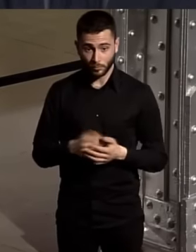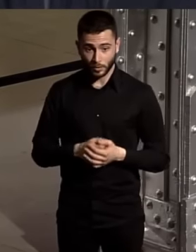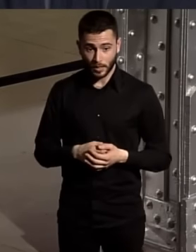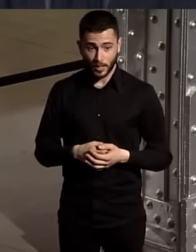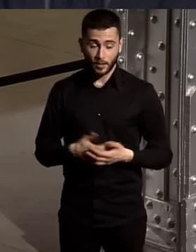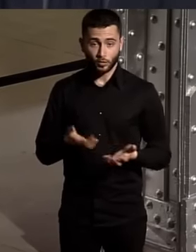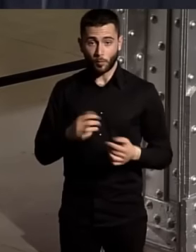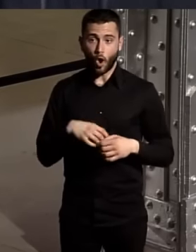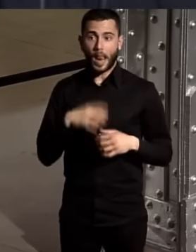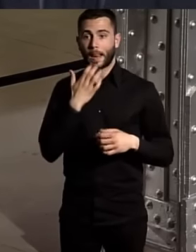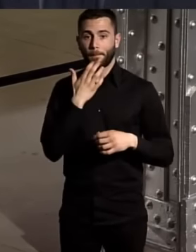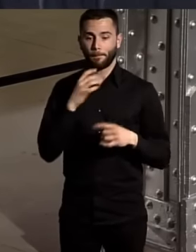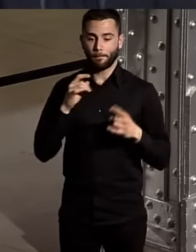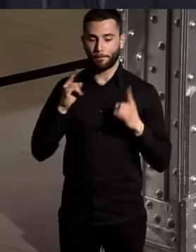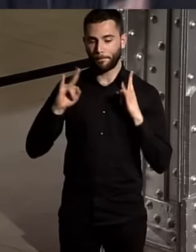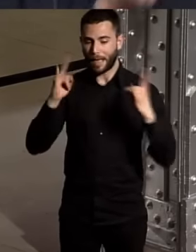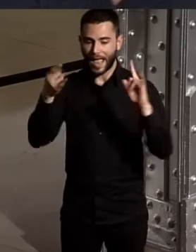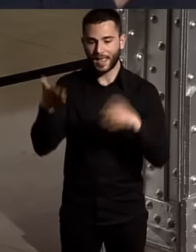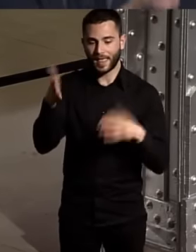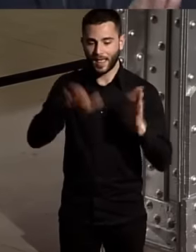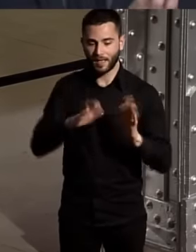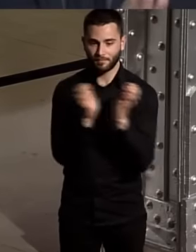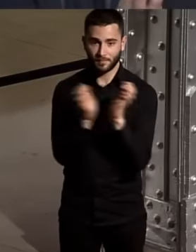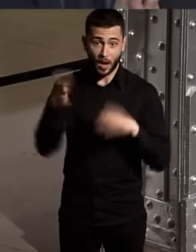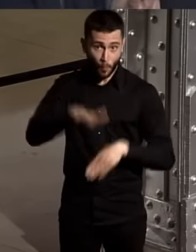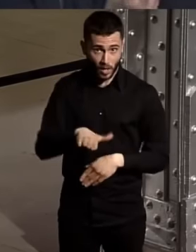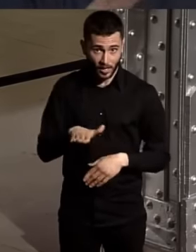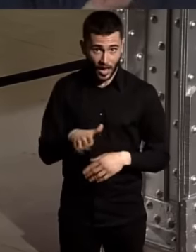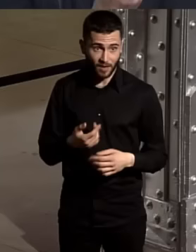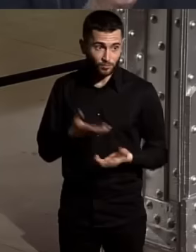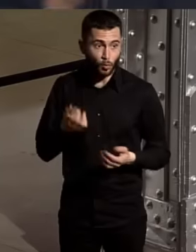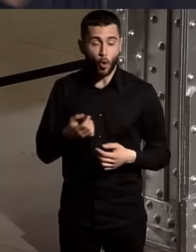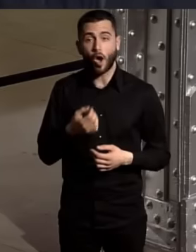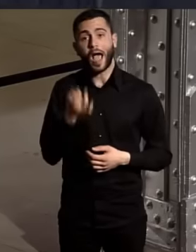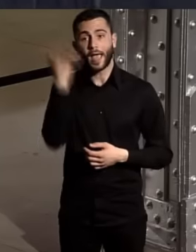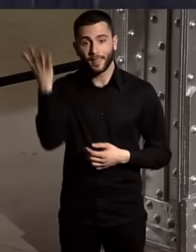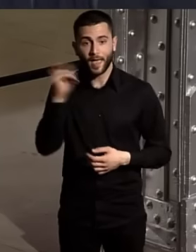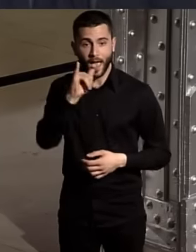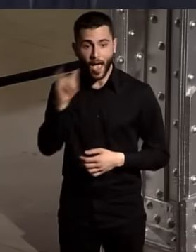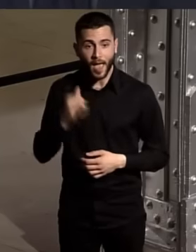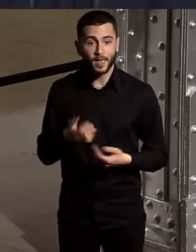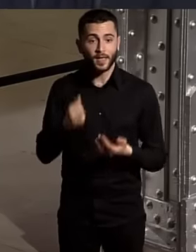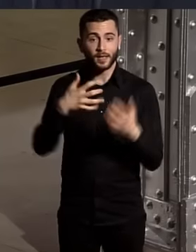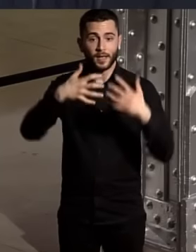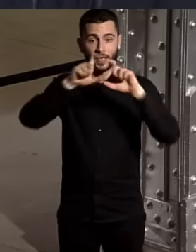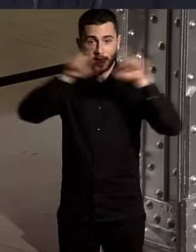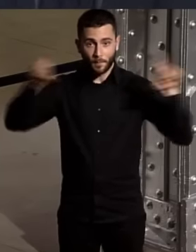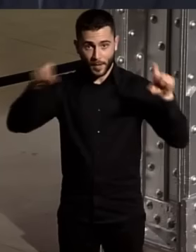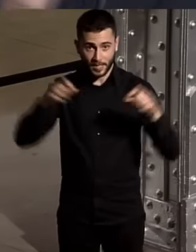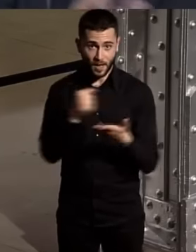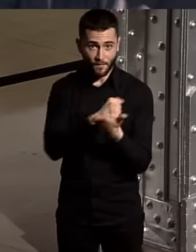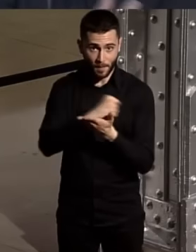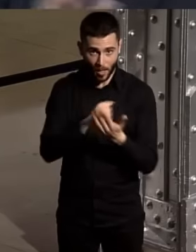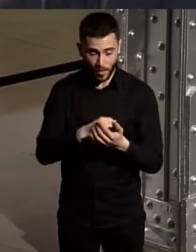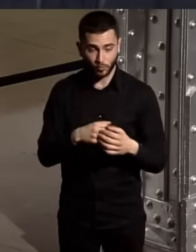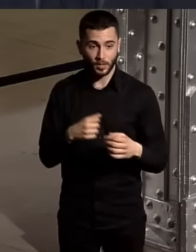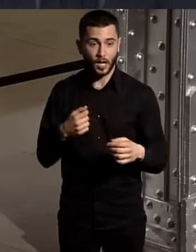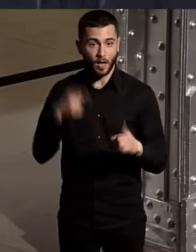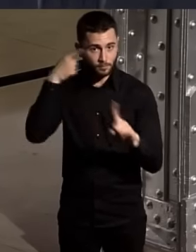valle de la muerte que es el tiempo que se tarda entre el que el investigador tiene una idea y una enpresa farmacéutica hace realmente el fármaco esto son